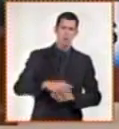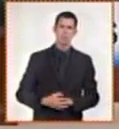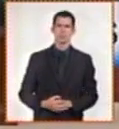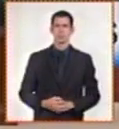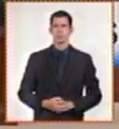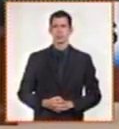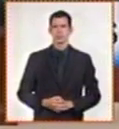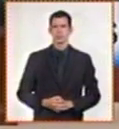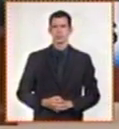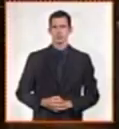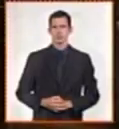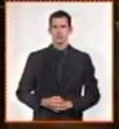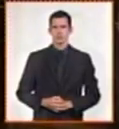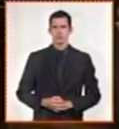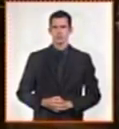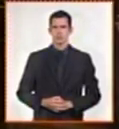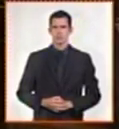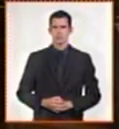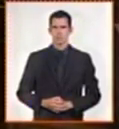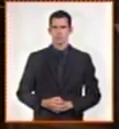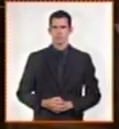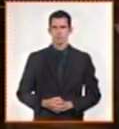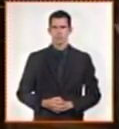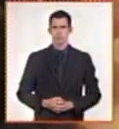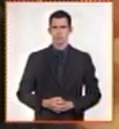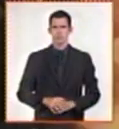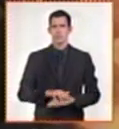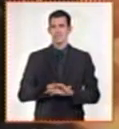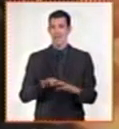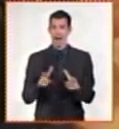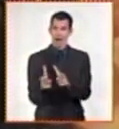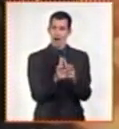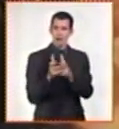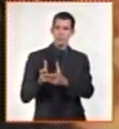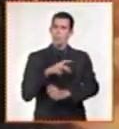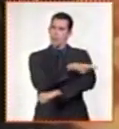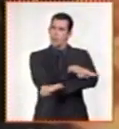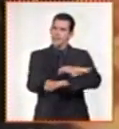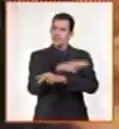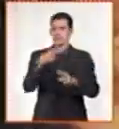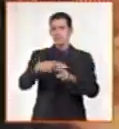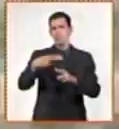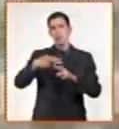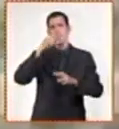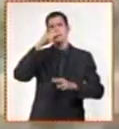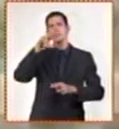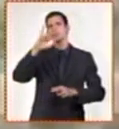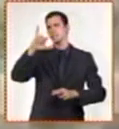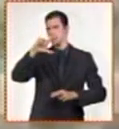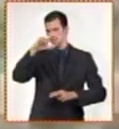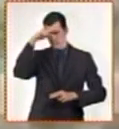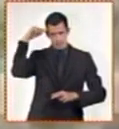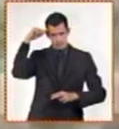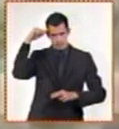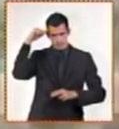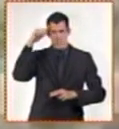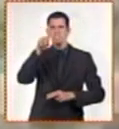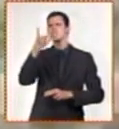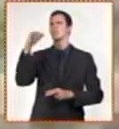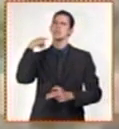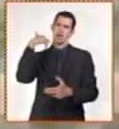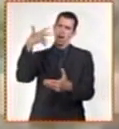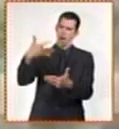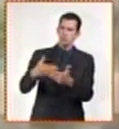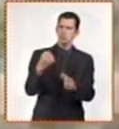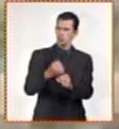transcurrido una trayectoria de 16 años con grandes logros y se ha convertido en una importante plataforma